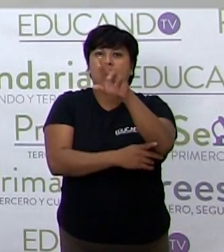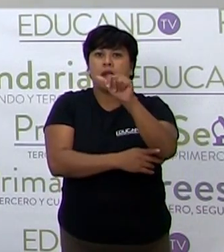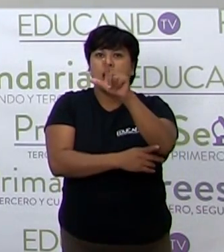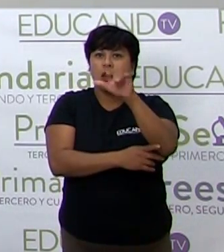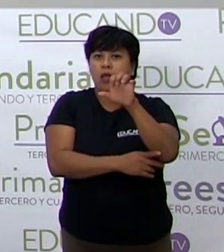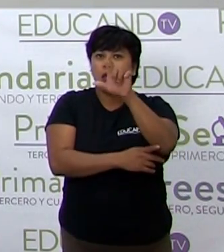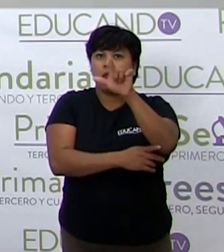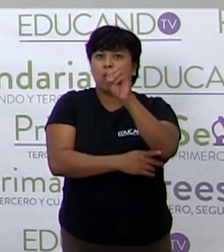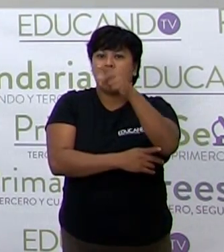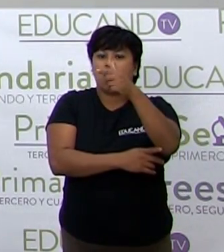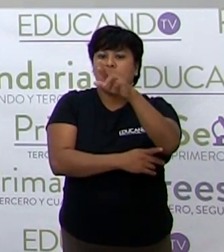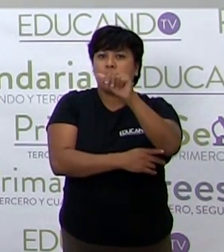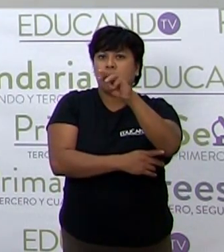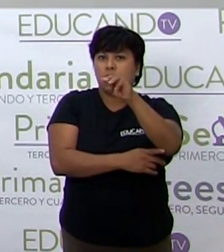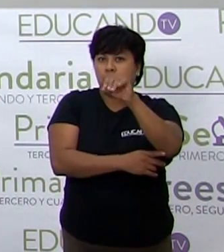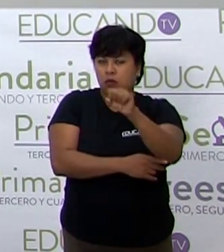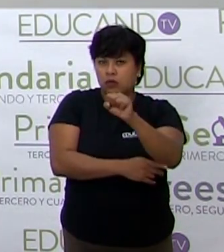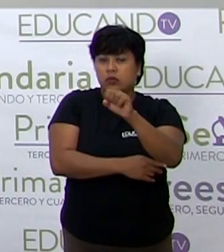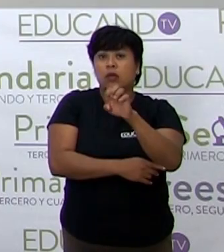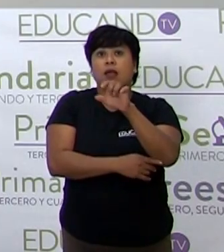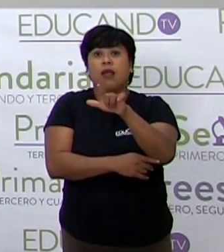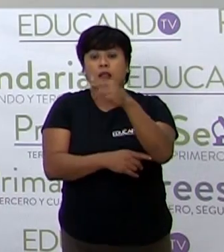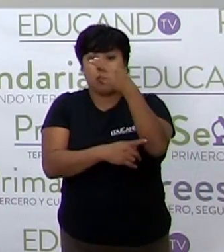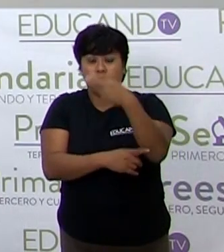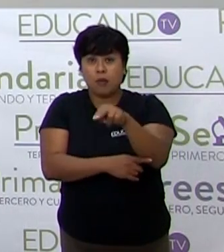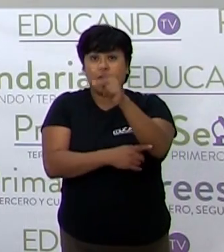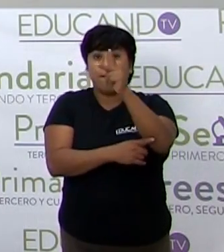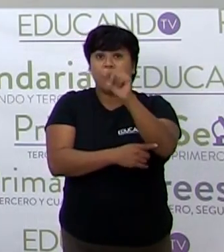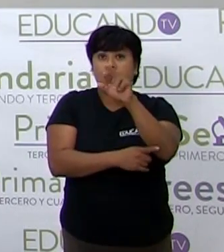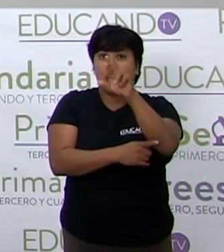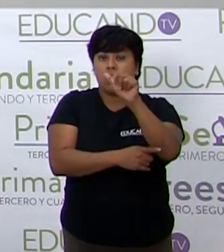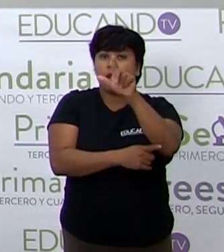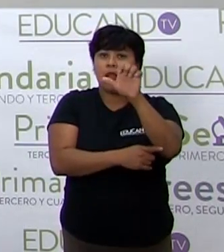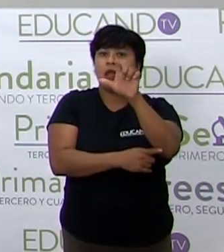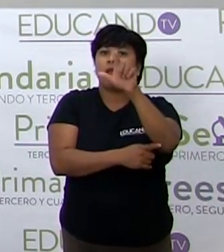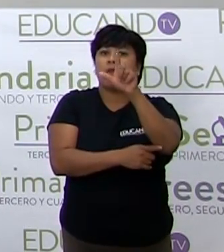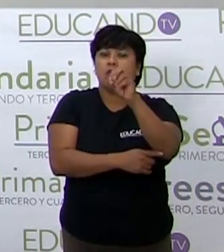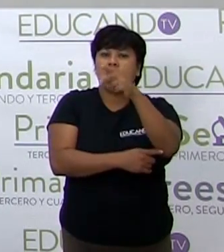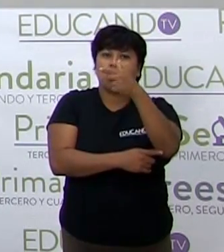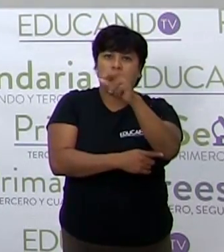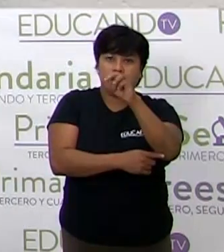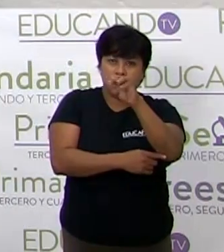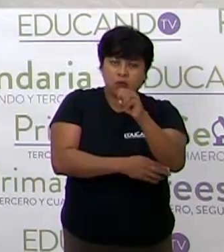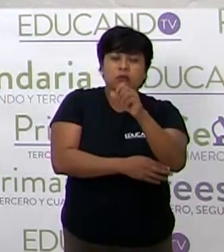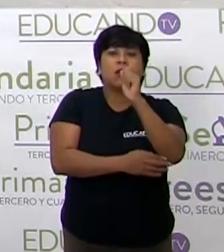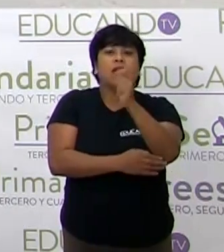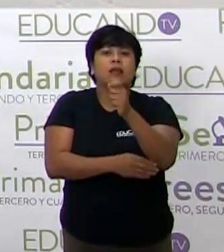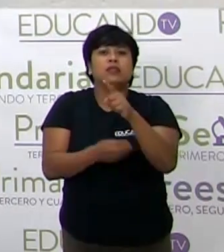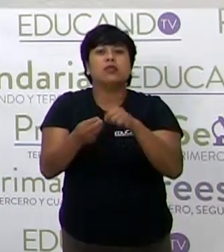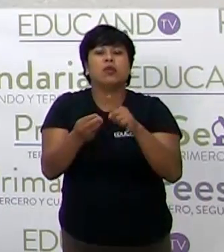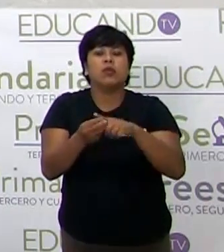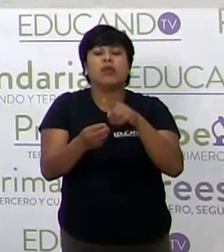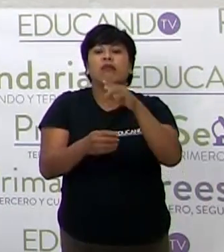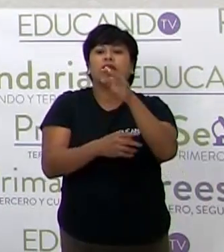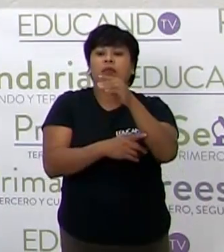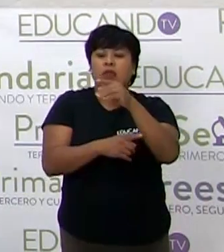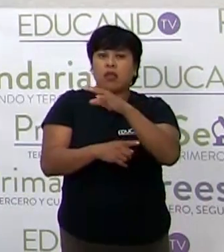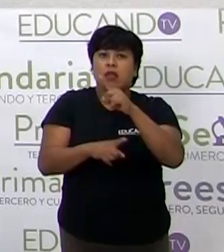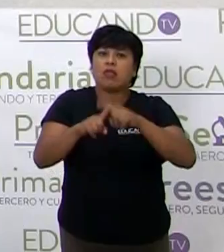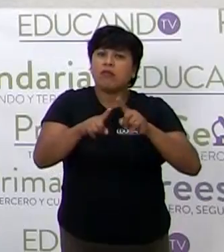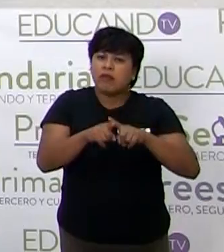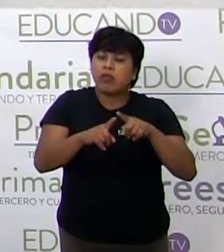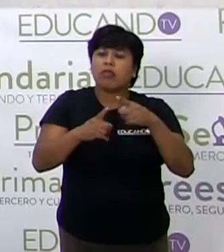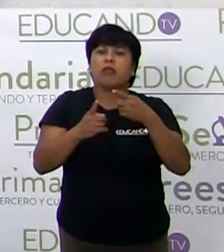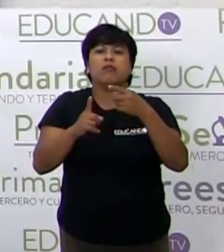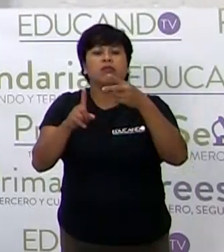Paralelogramos. El nombre de paralelogramos sale de que las figuras o las figuras